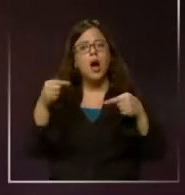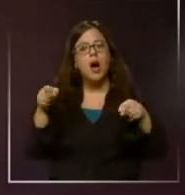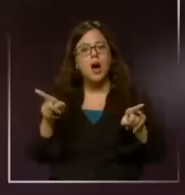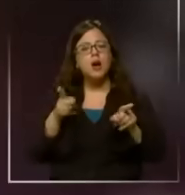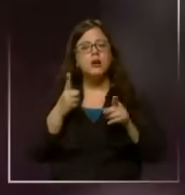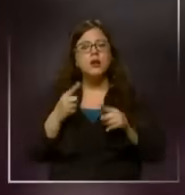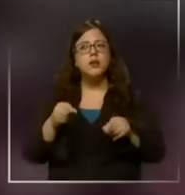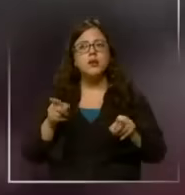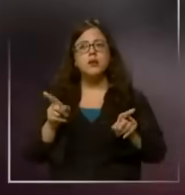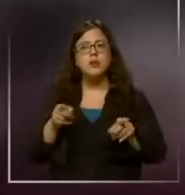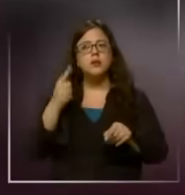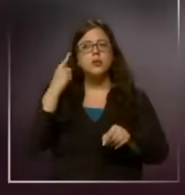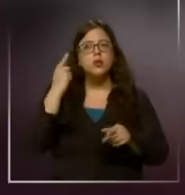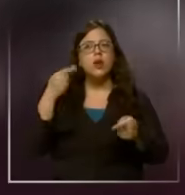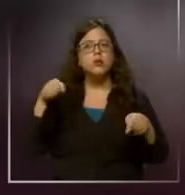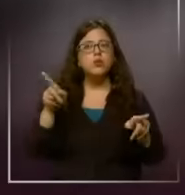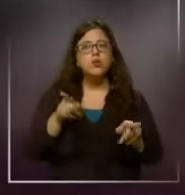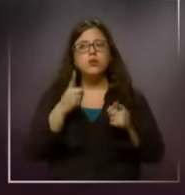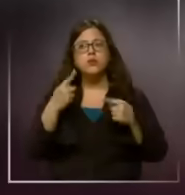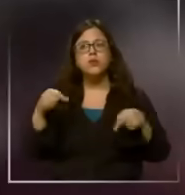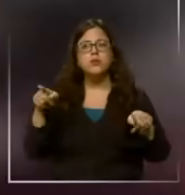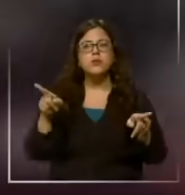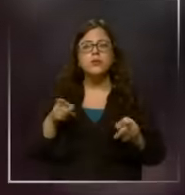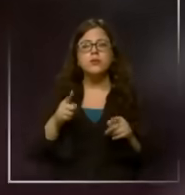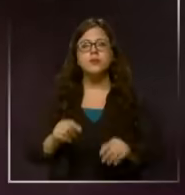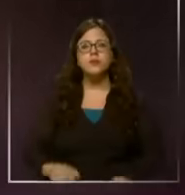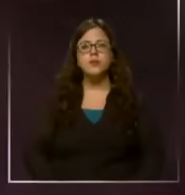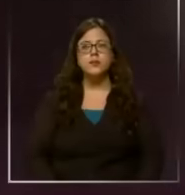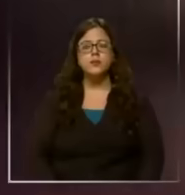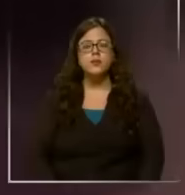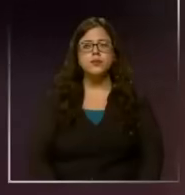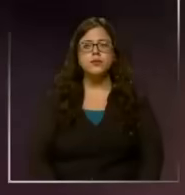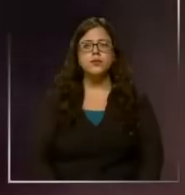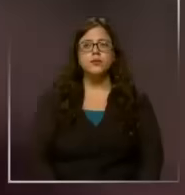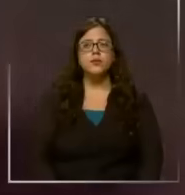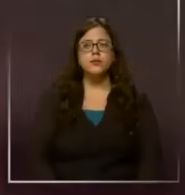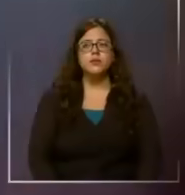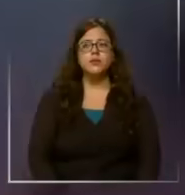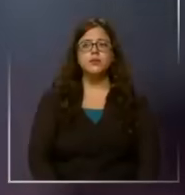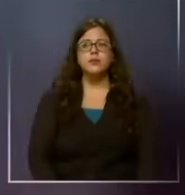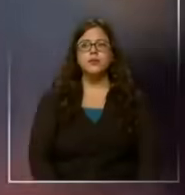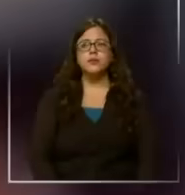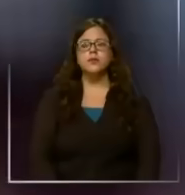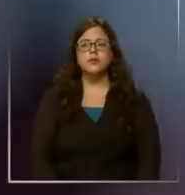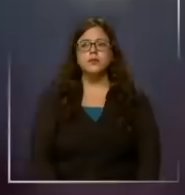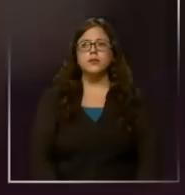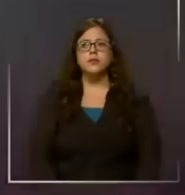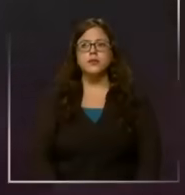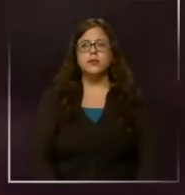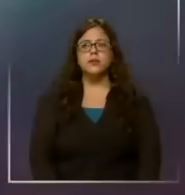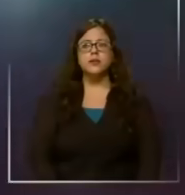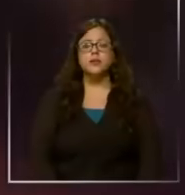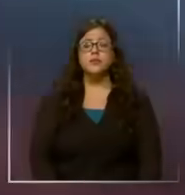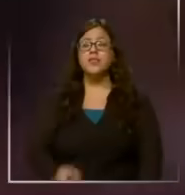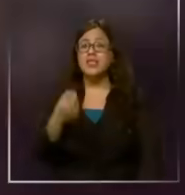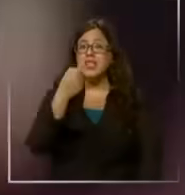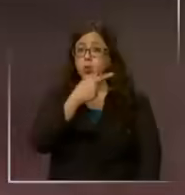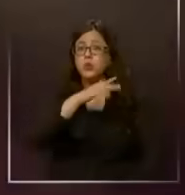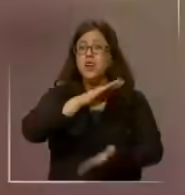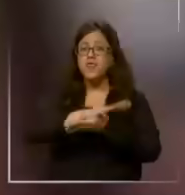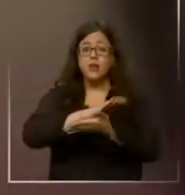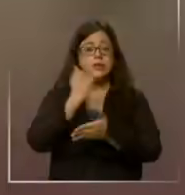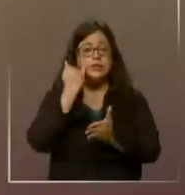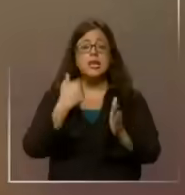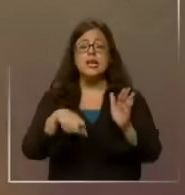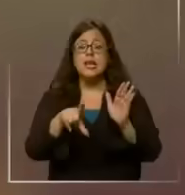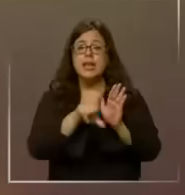¡Olé! Las denuncias por fiestas